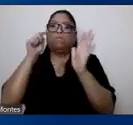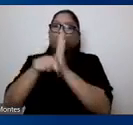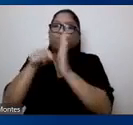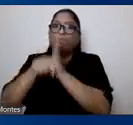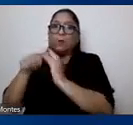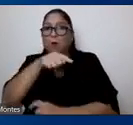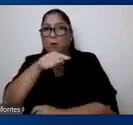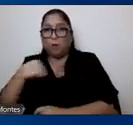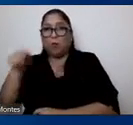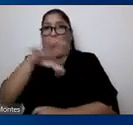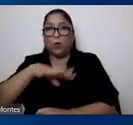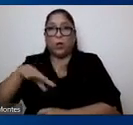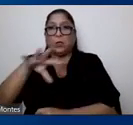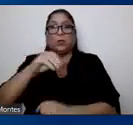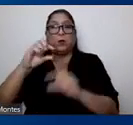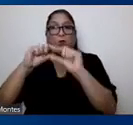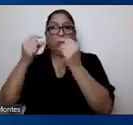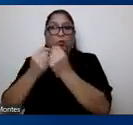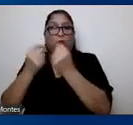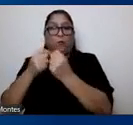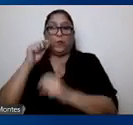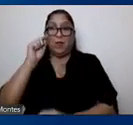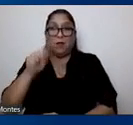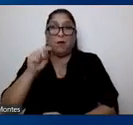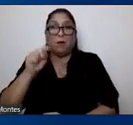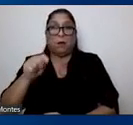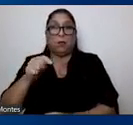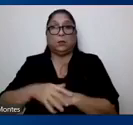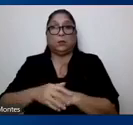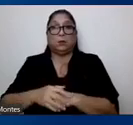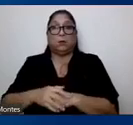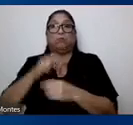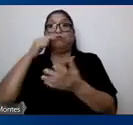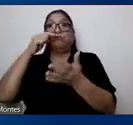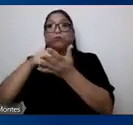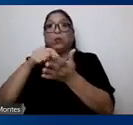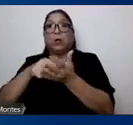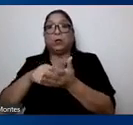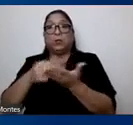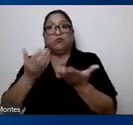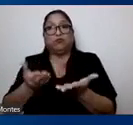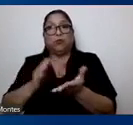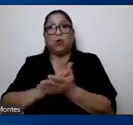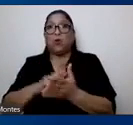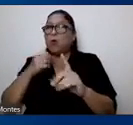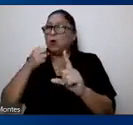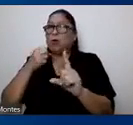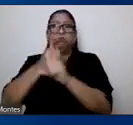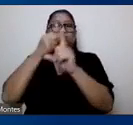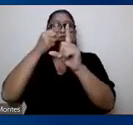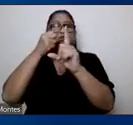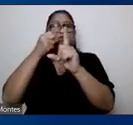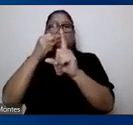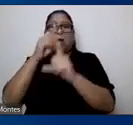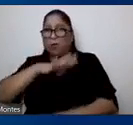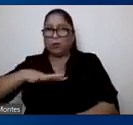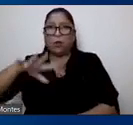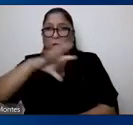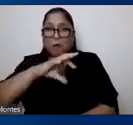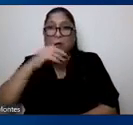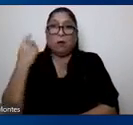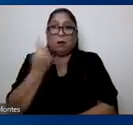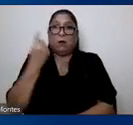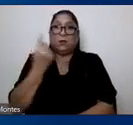ellos. Victimados. Este evento generó un impacto nacional ya de